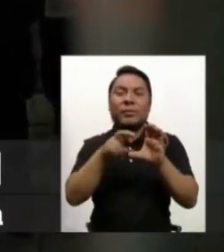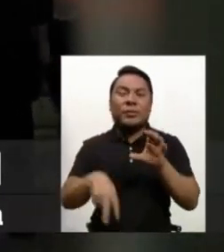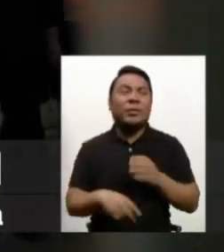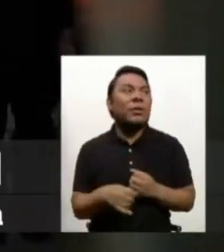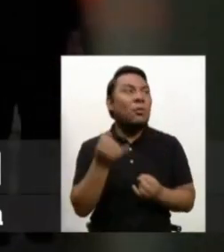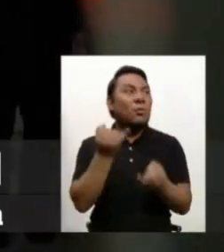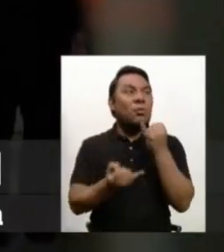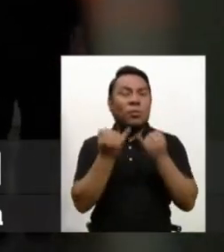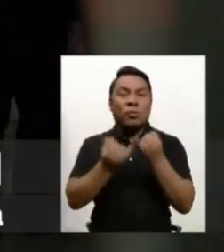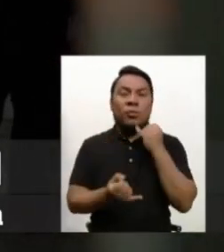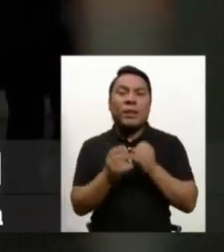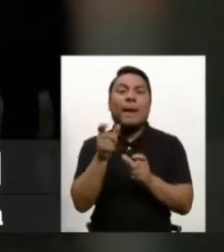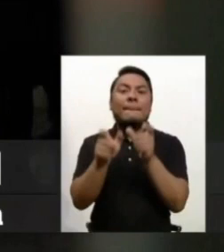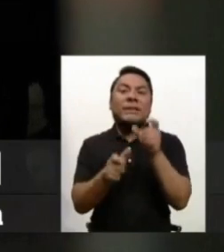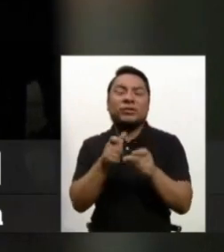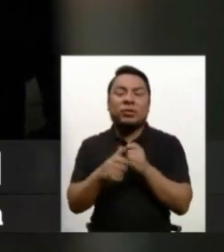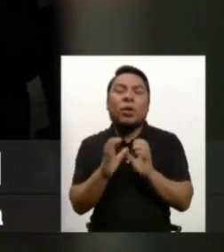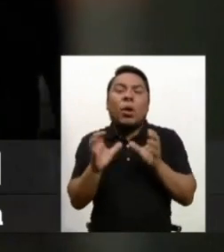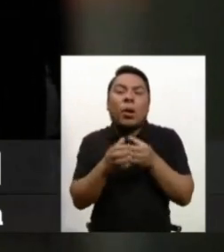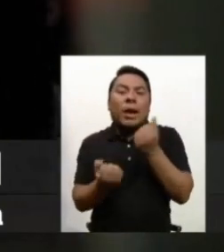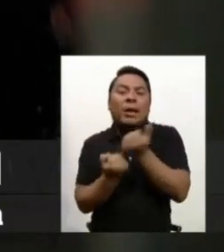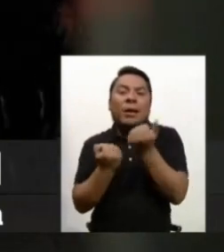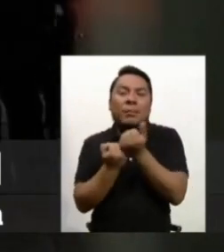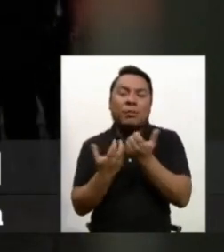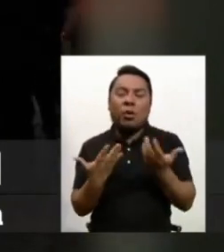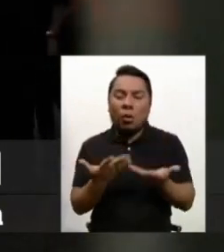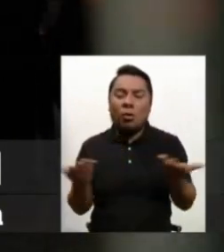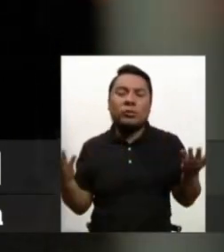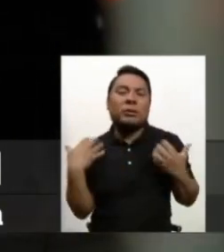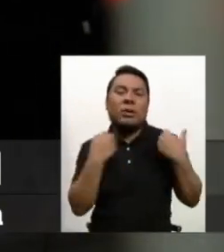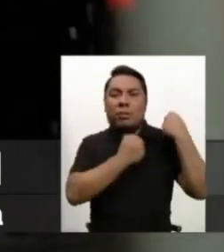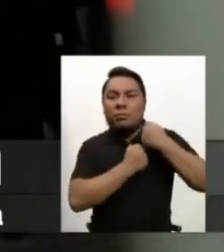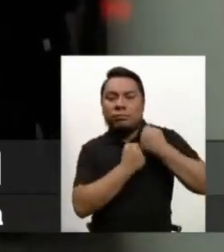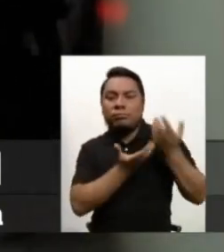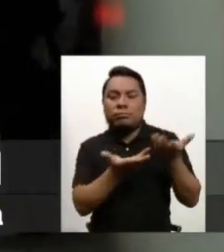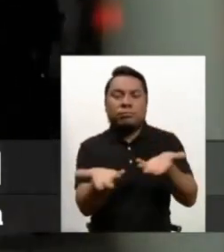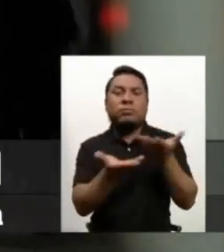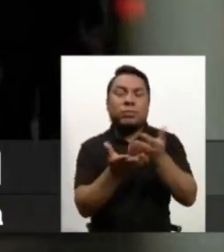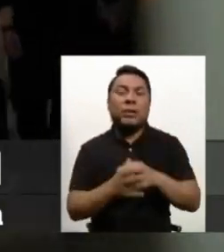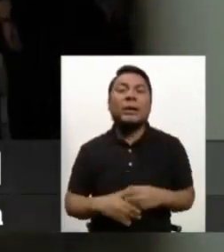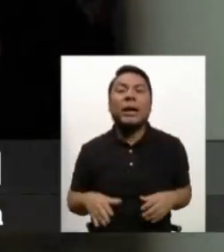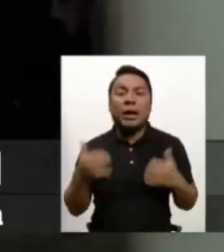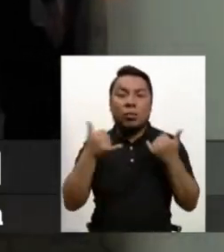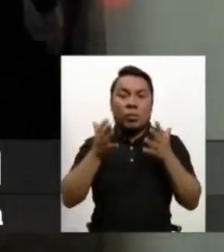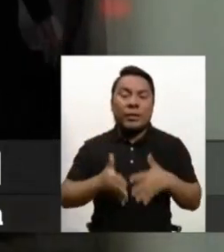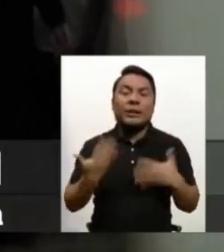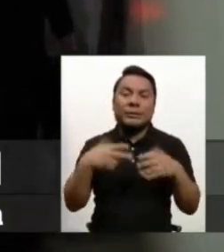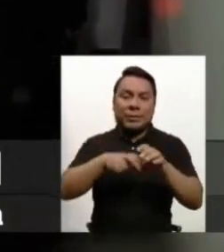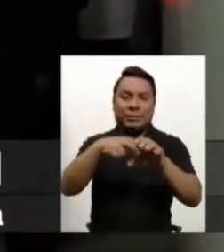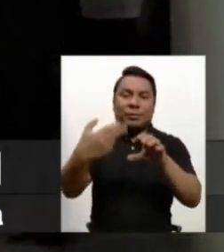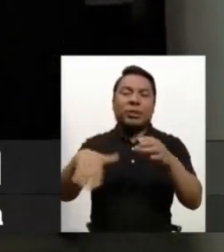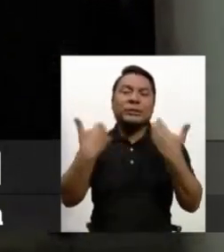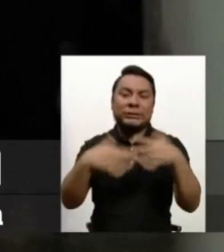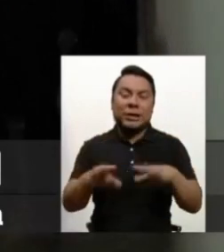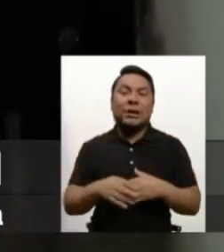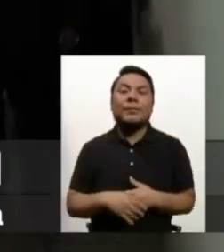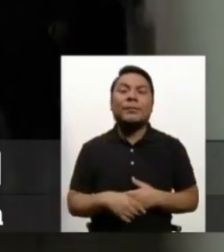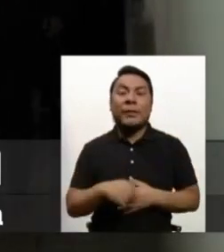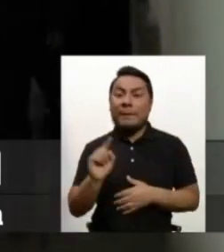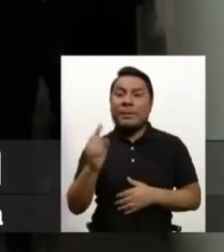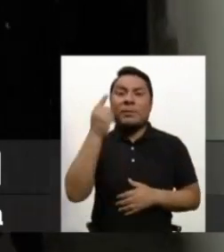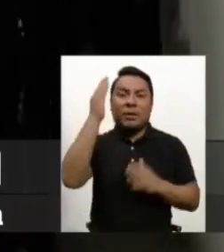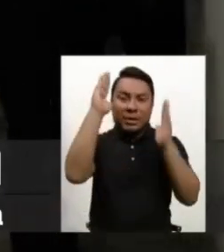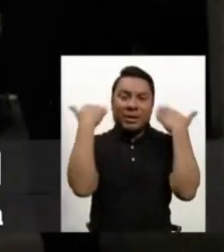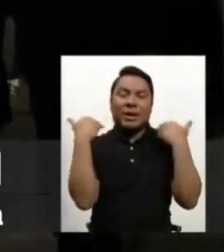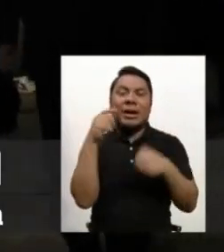los últimos elementos del equipo nacional. Ya bajó primero Ricardo Gareca, fue el primero en bajar